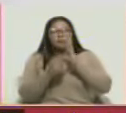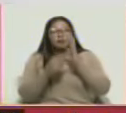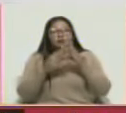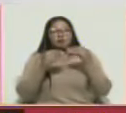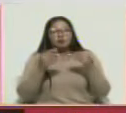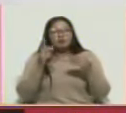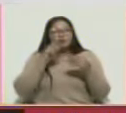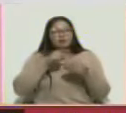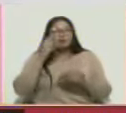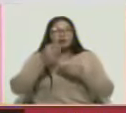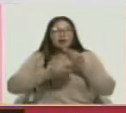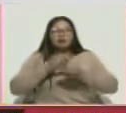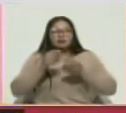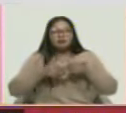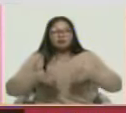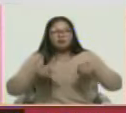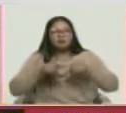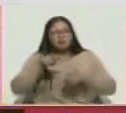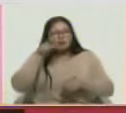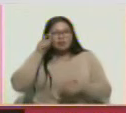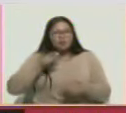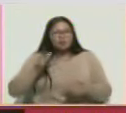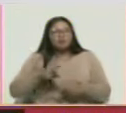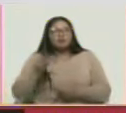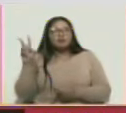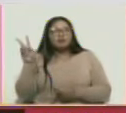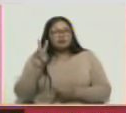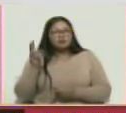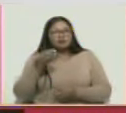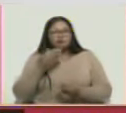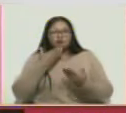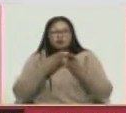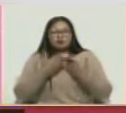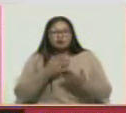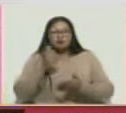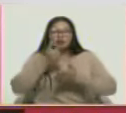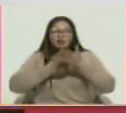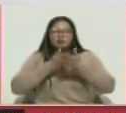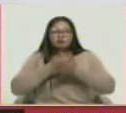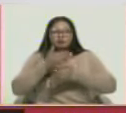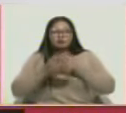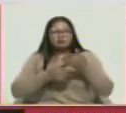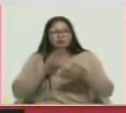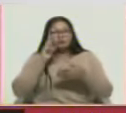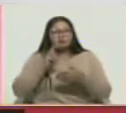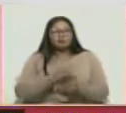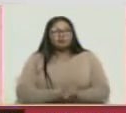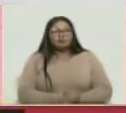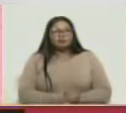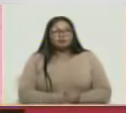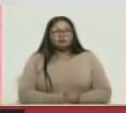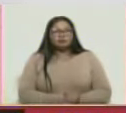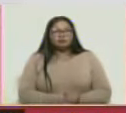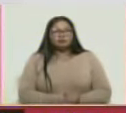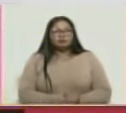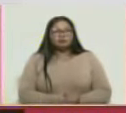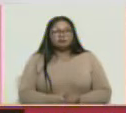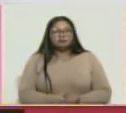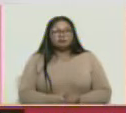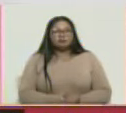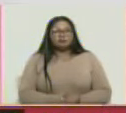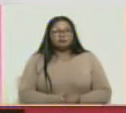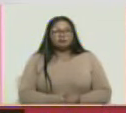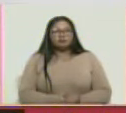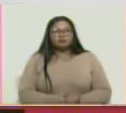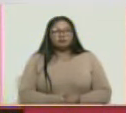acá en la planta y de todo el pueblo venezolano. Muchas gracias. A esta lucha justa contra esta política de Estado que tiene y